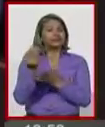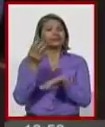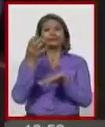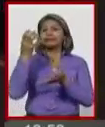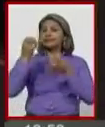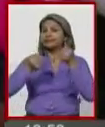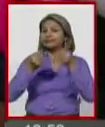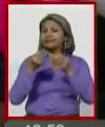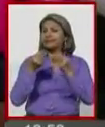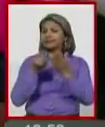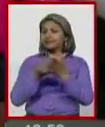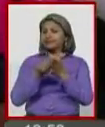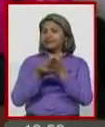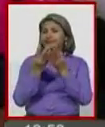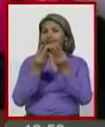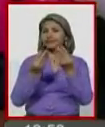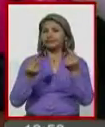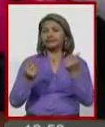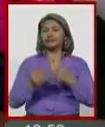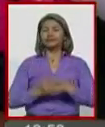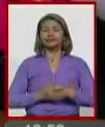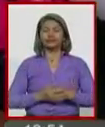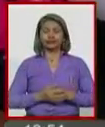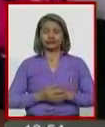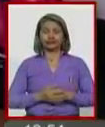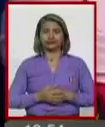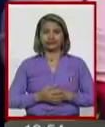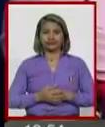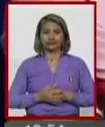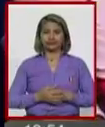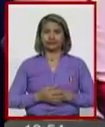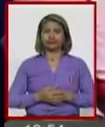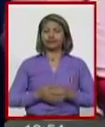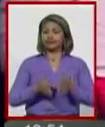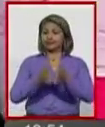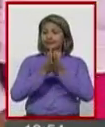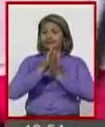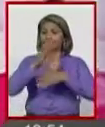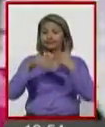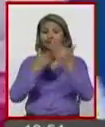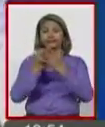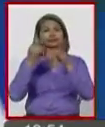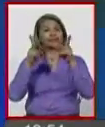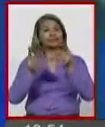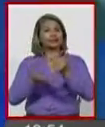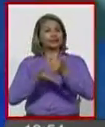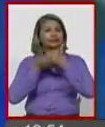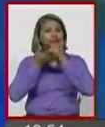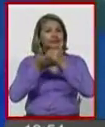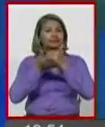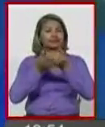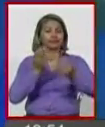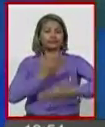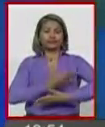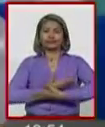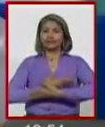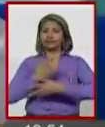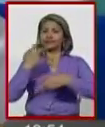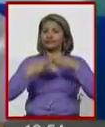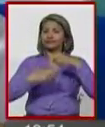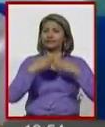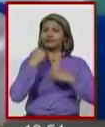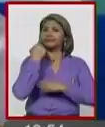leche, no tenemos recursos económicos para comprarle leche a él. Le pido a toda la población que me ayuden con mi bebé, tiene